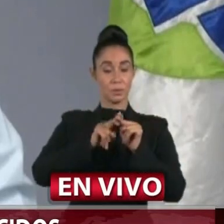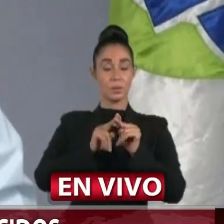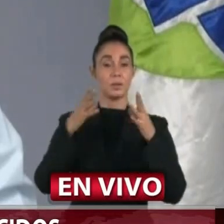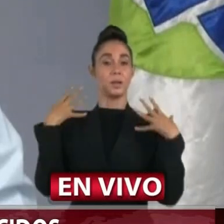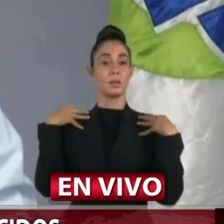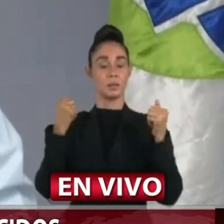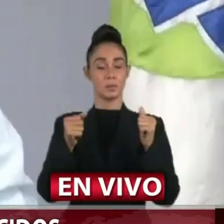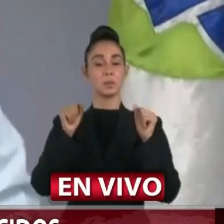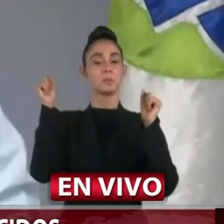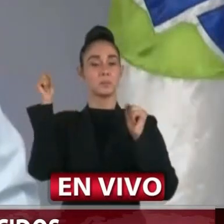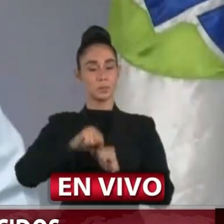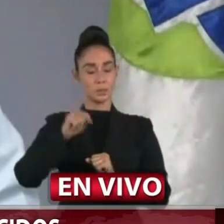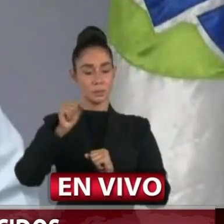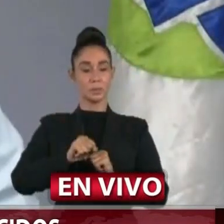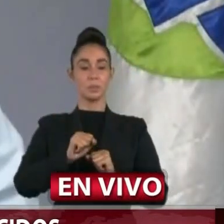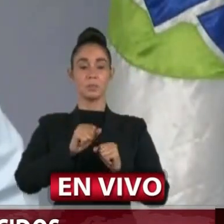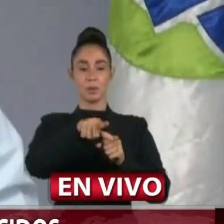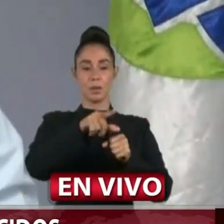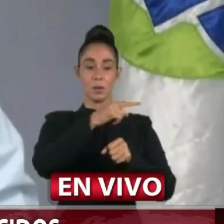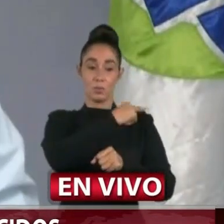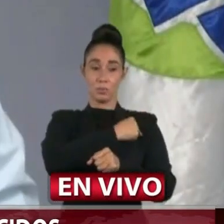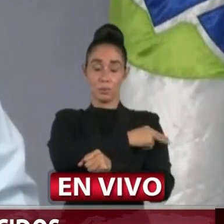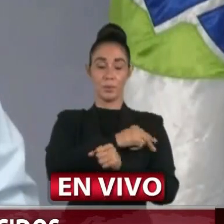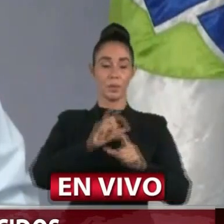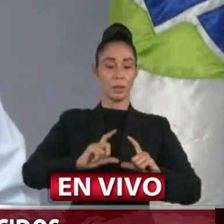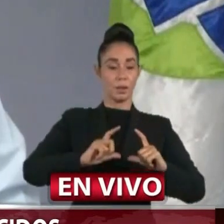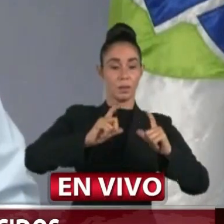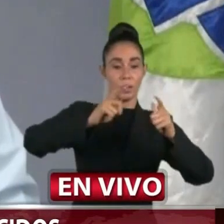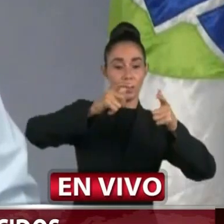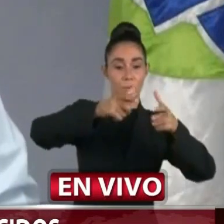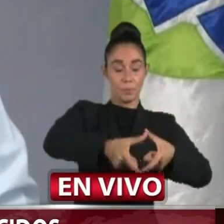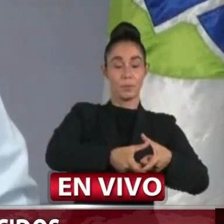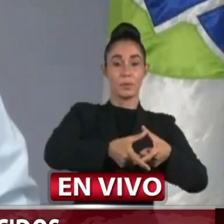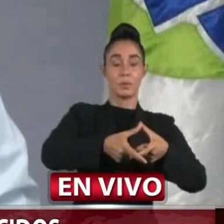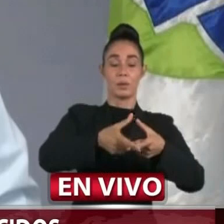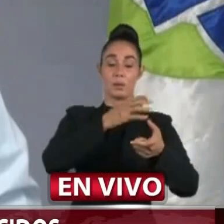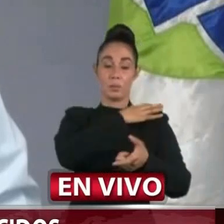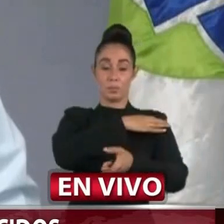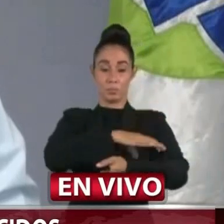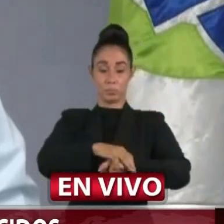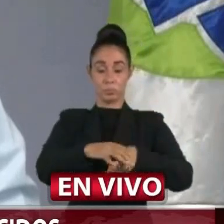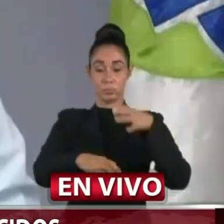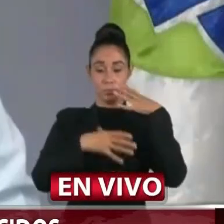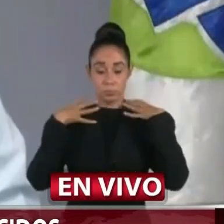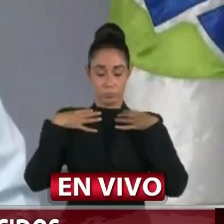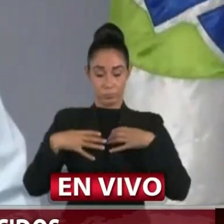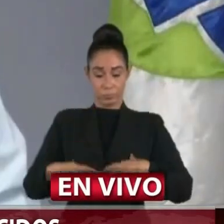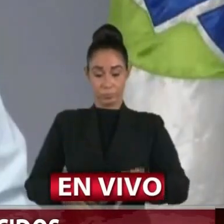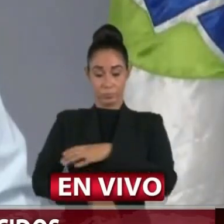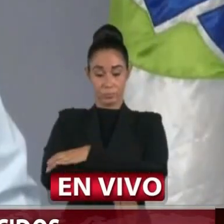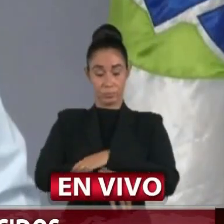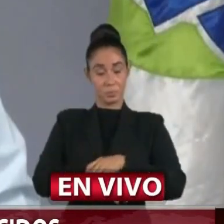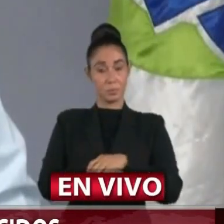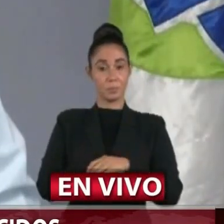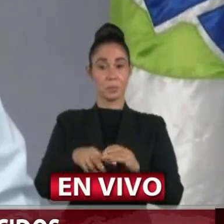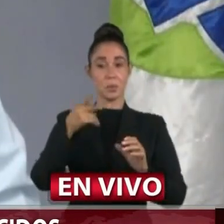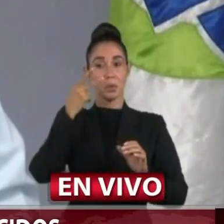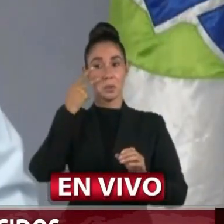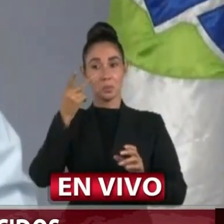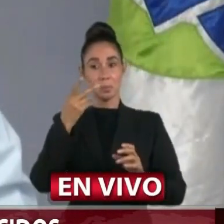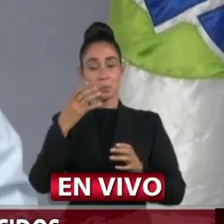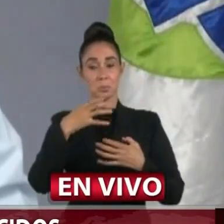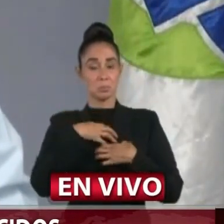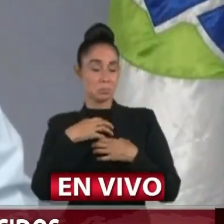enfermeras en sus lugares de trabajo y en los hospitales. Dije que las denuncias que he visto en la